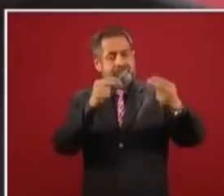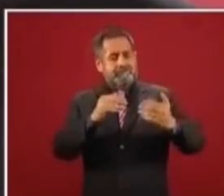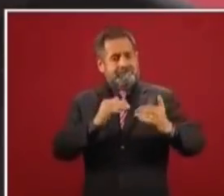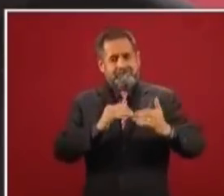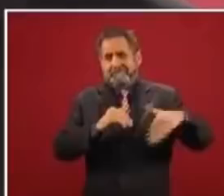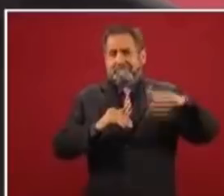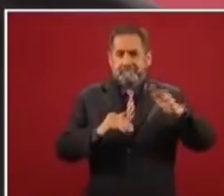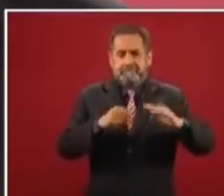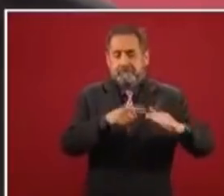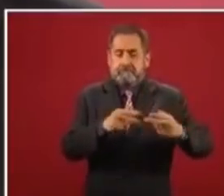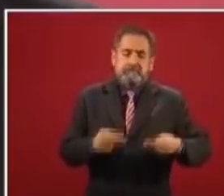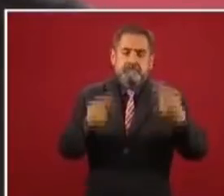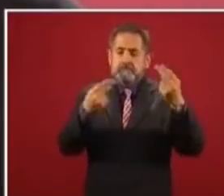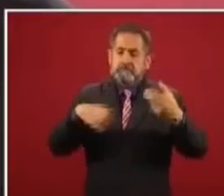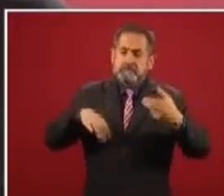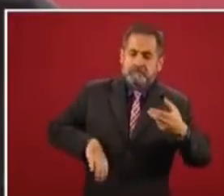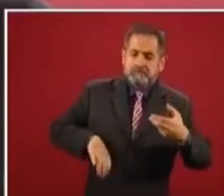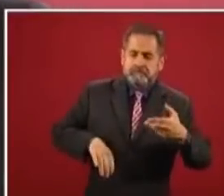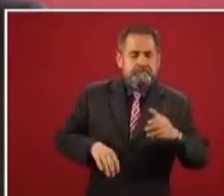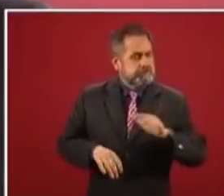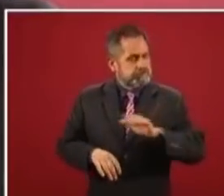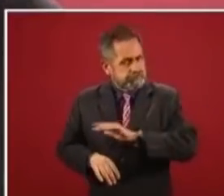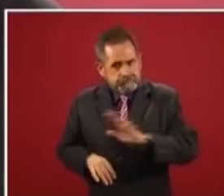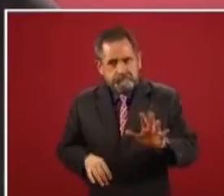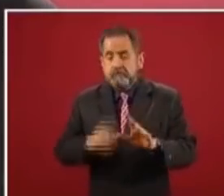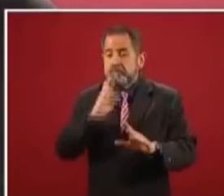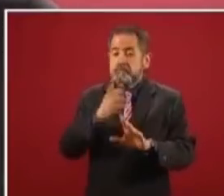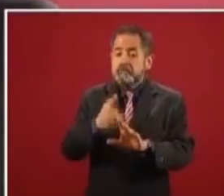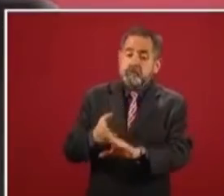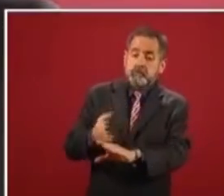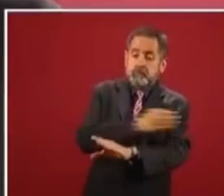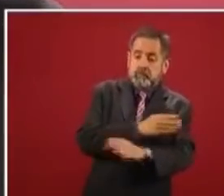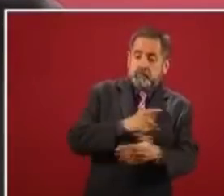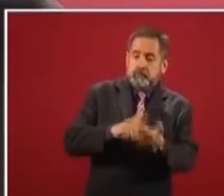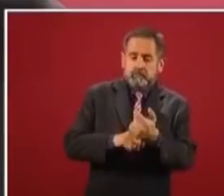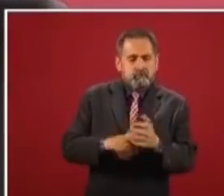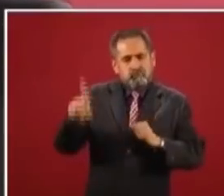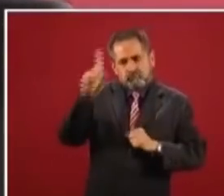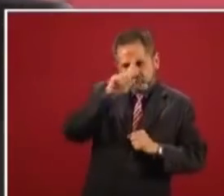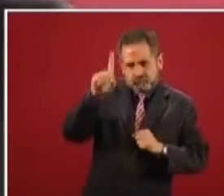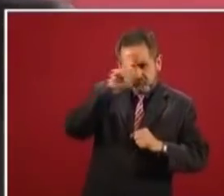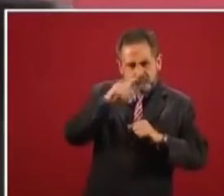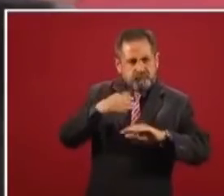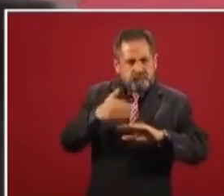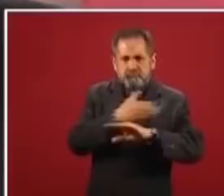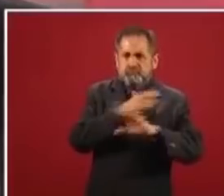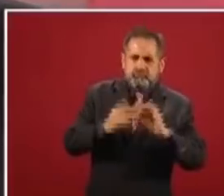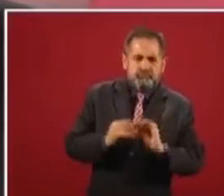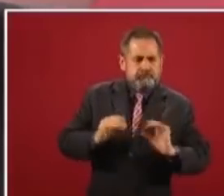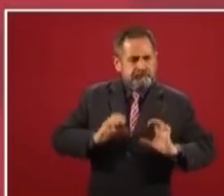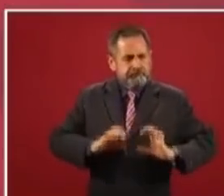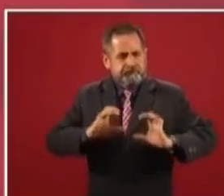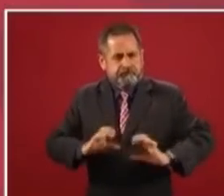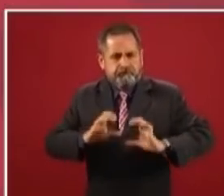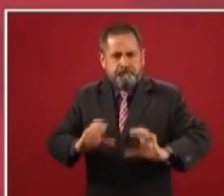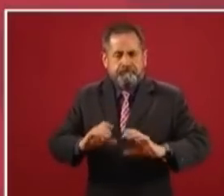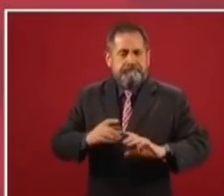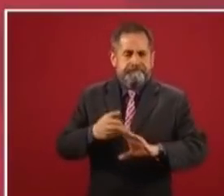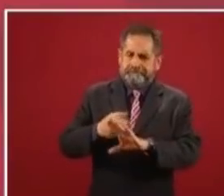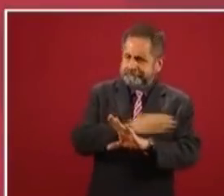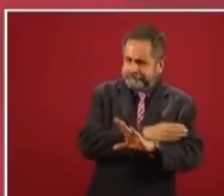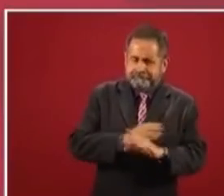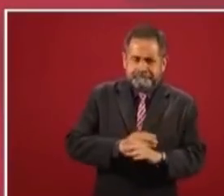cuando si tenemos un buen sistema de salud preventivo, un